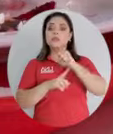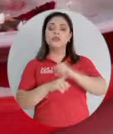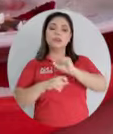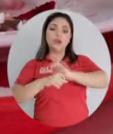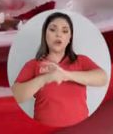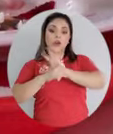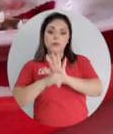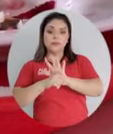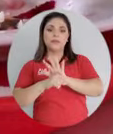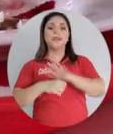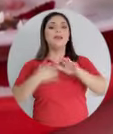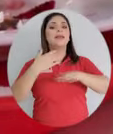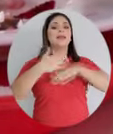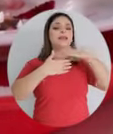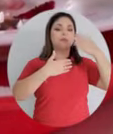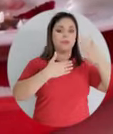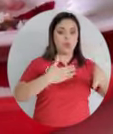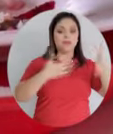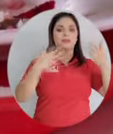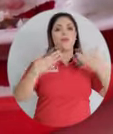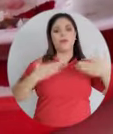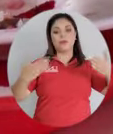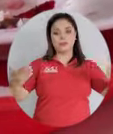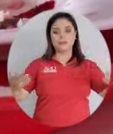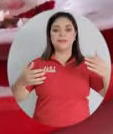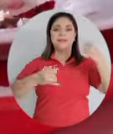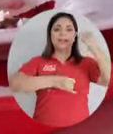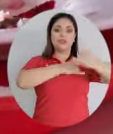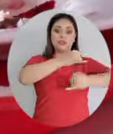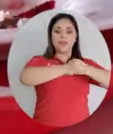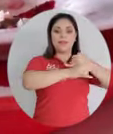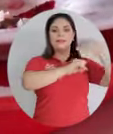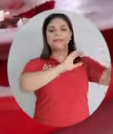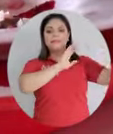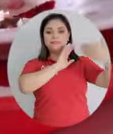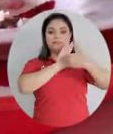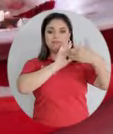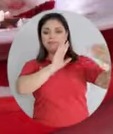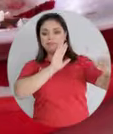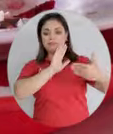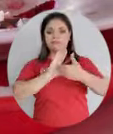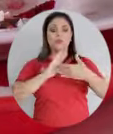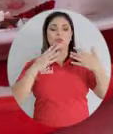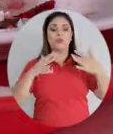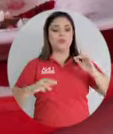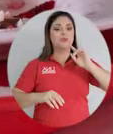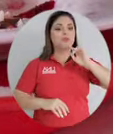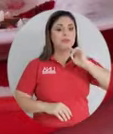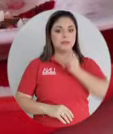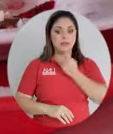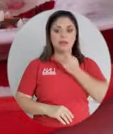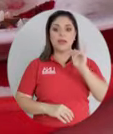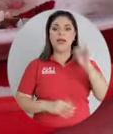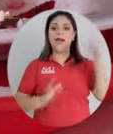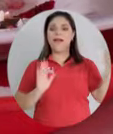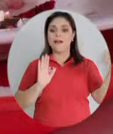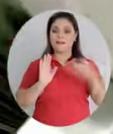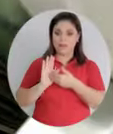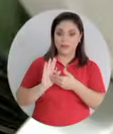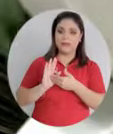sanitaria como de la crisis que ha venido posteriormente con el contexto internacional tan adverso, ha habido repercusiones